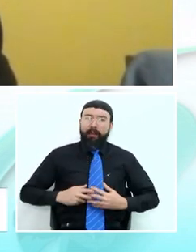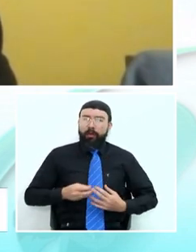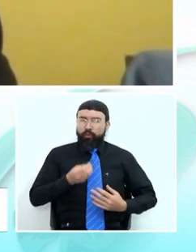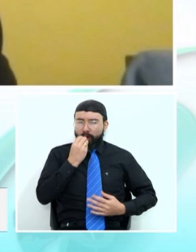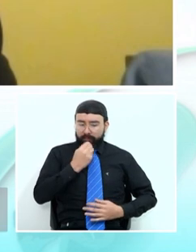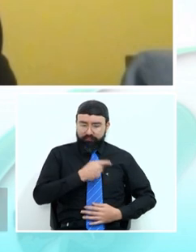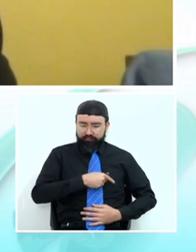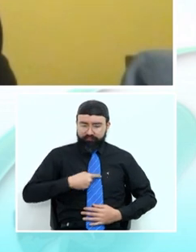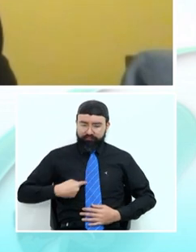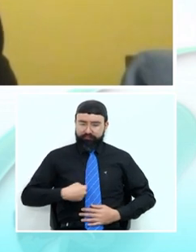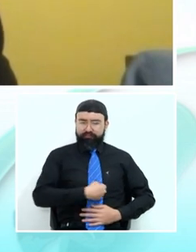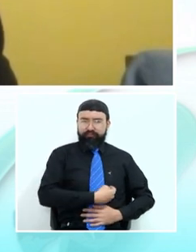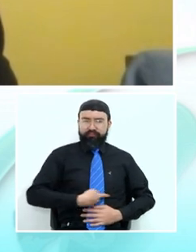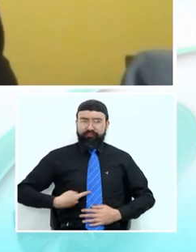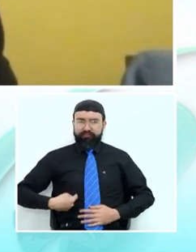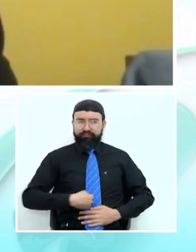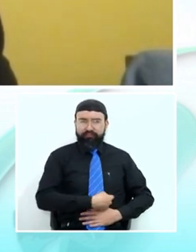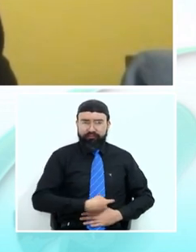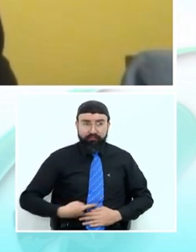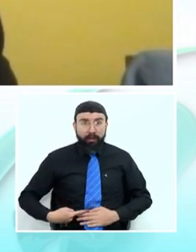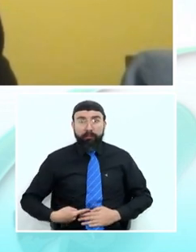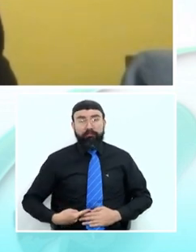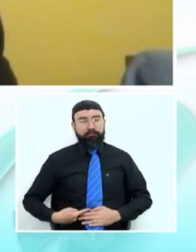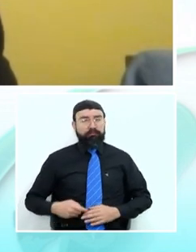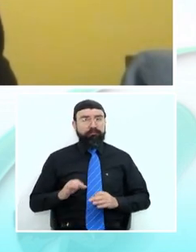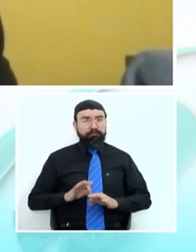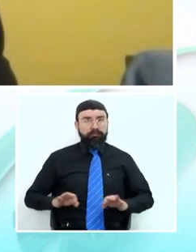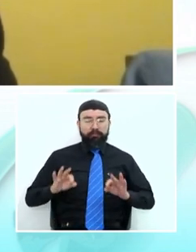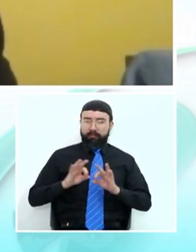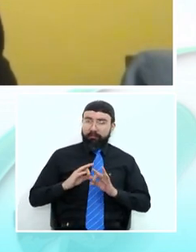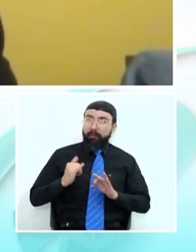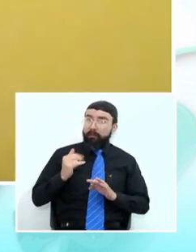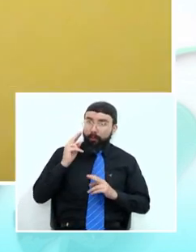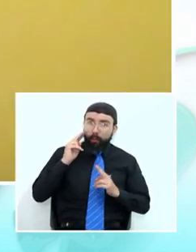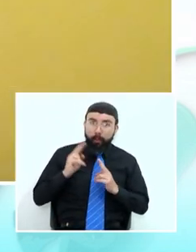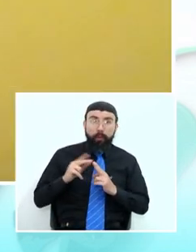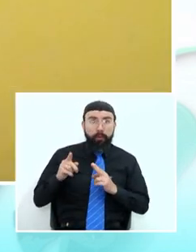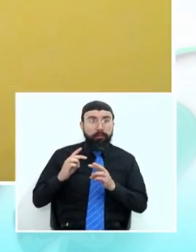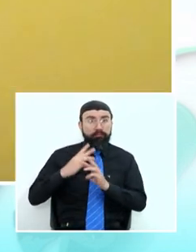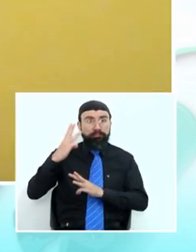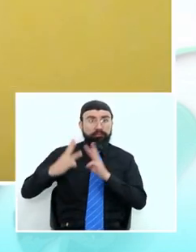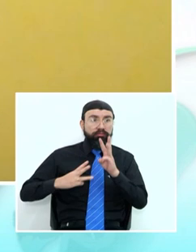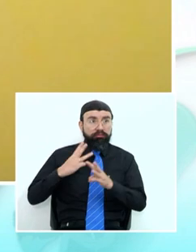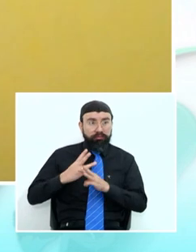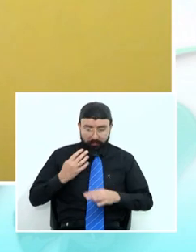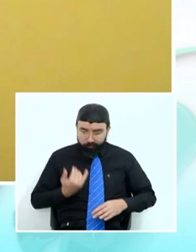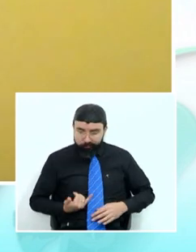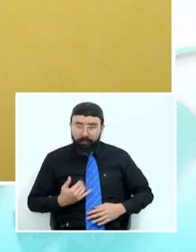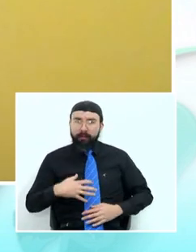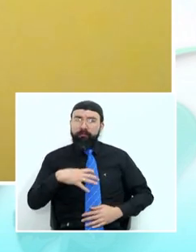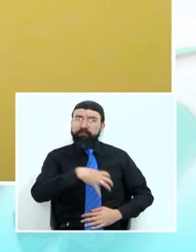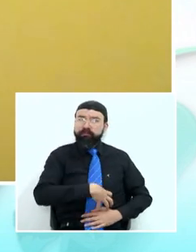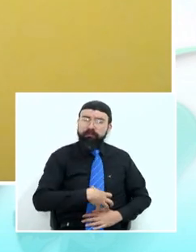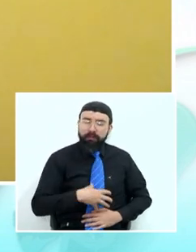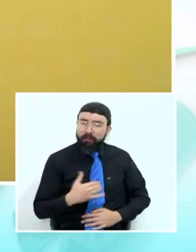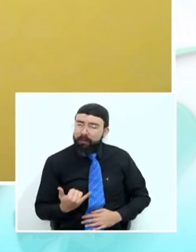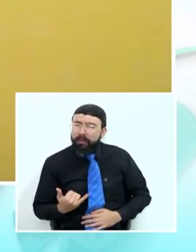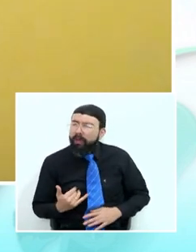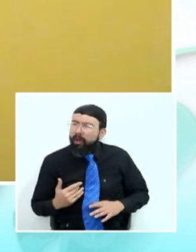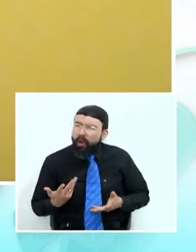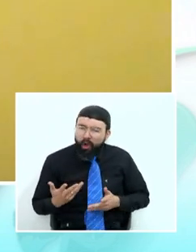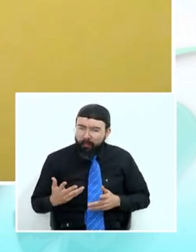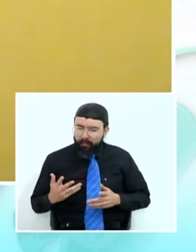Una de las cosas más importantes que hemos descubierto y que se ha descubierto a nivel mundial es de qué manera está funcionando